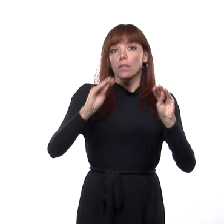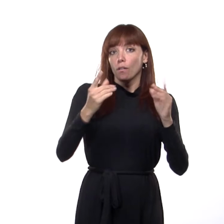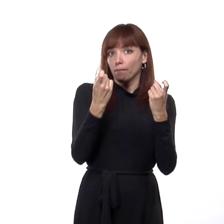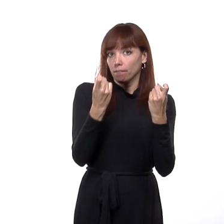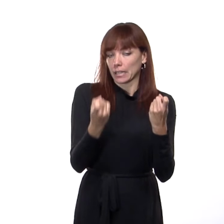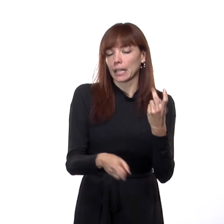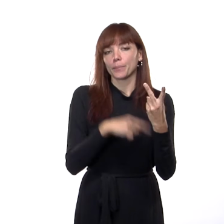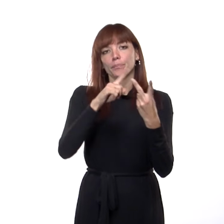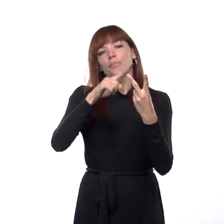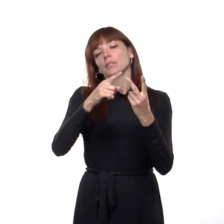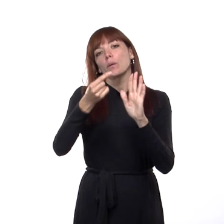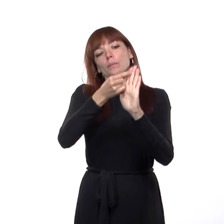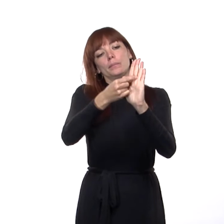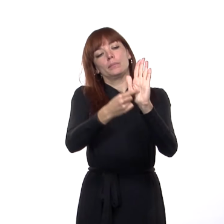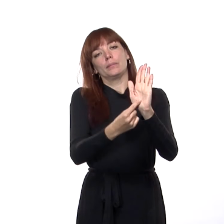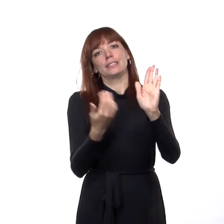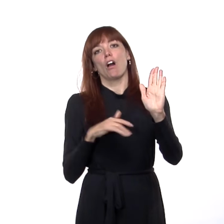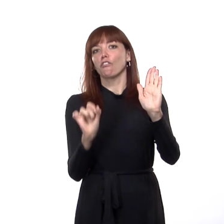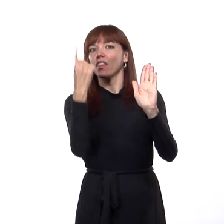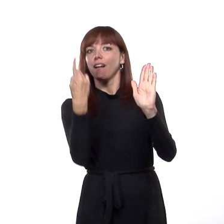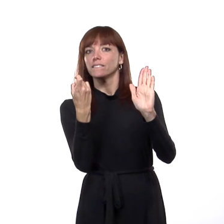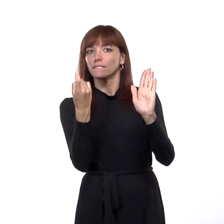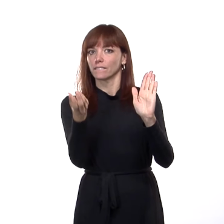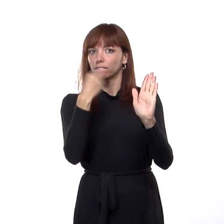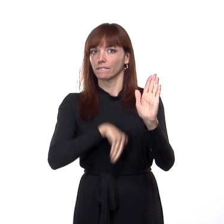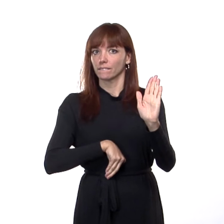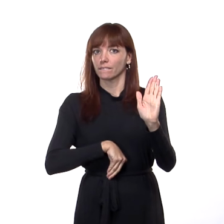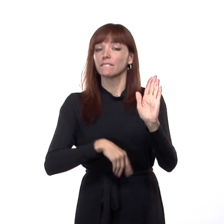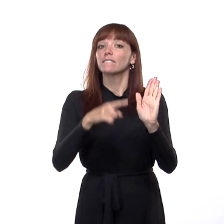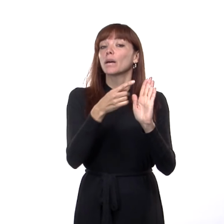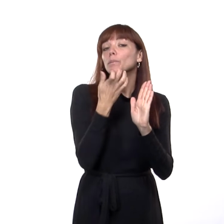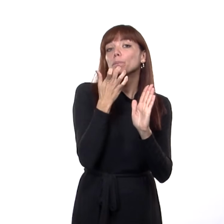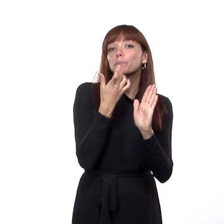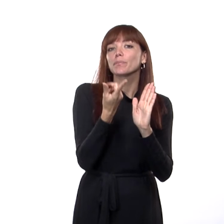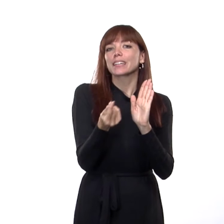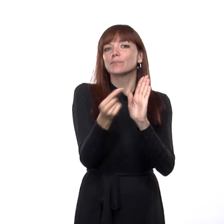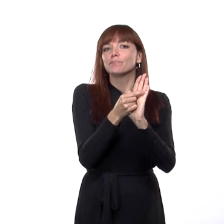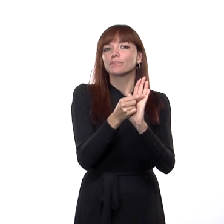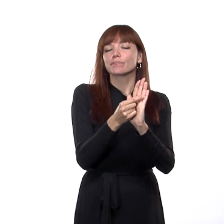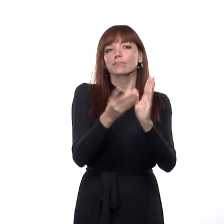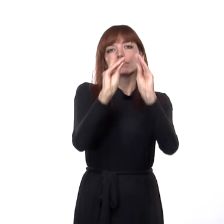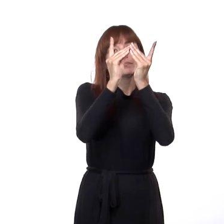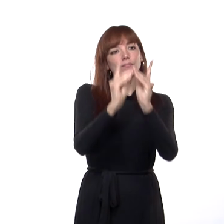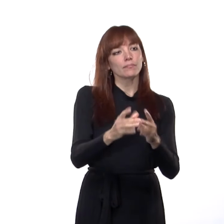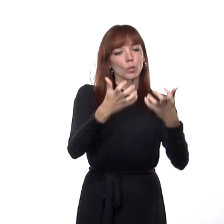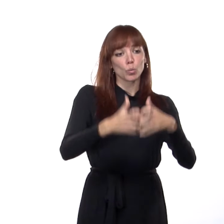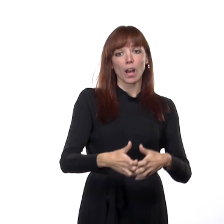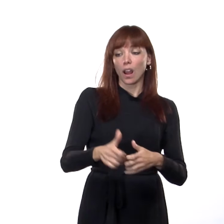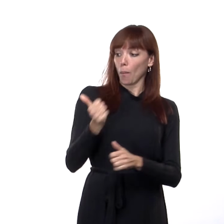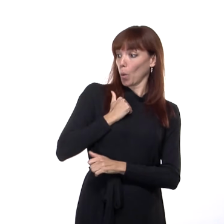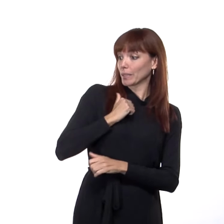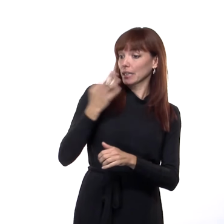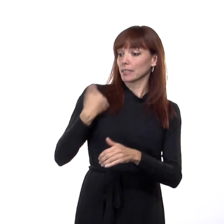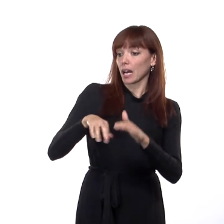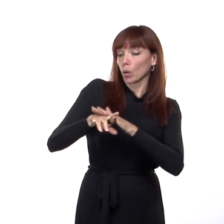falta de estándares no podemos nombrar un estándar de la digitalización industrial que podamos utilizar y yo creo que de